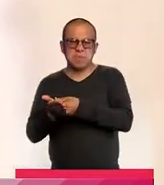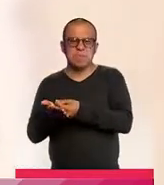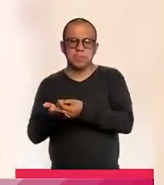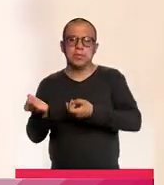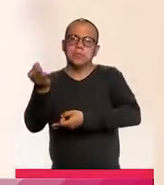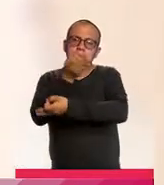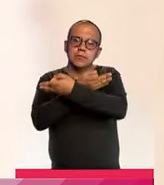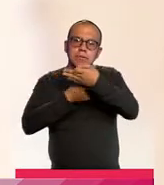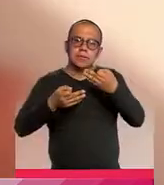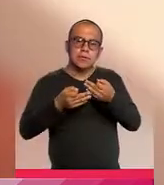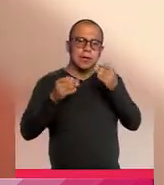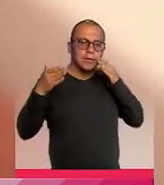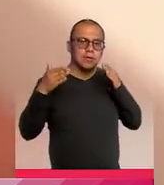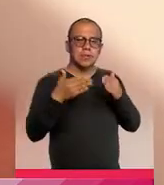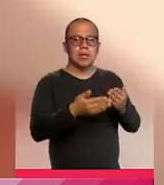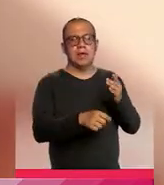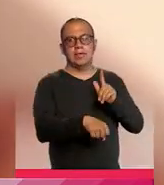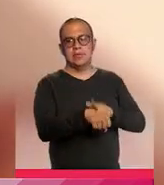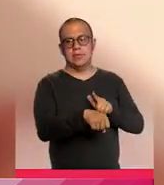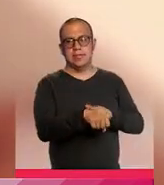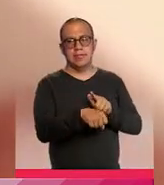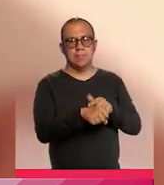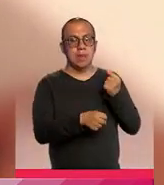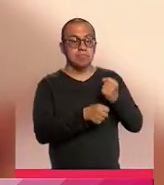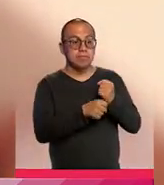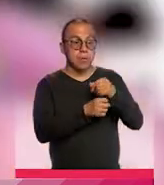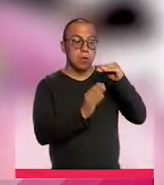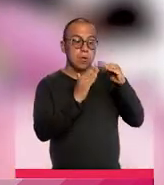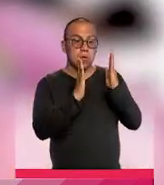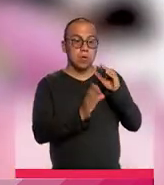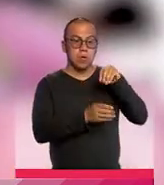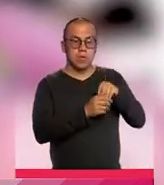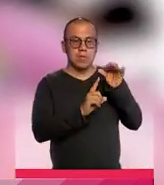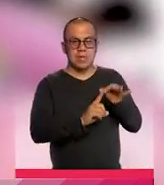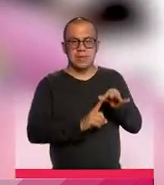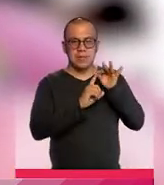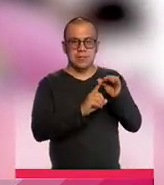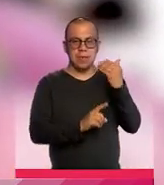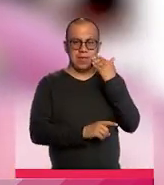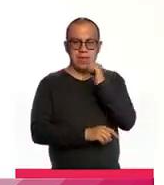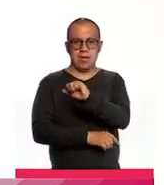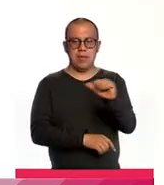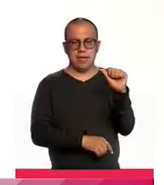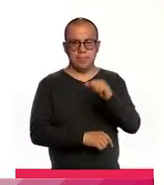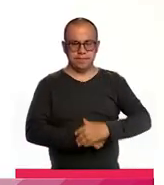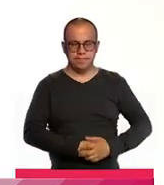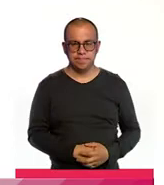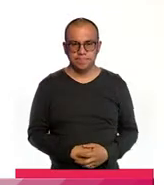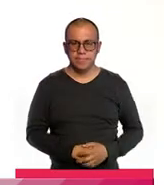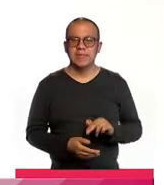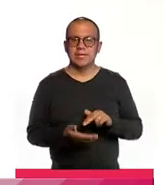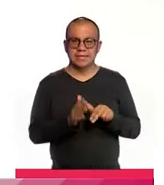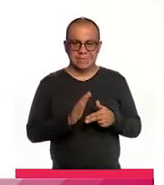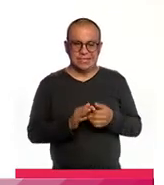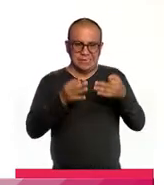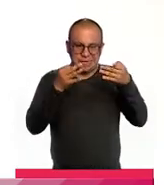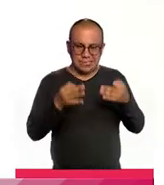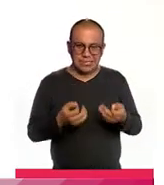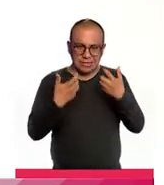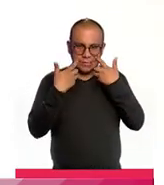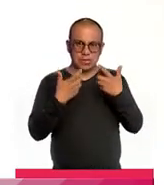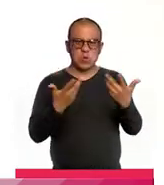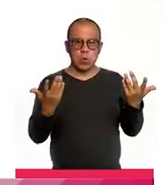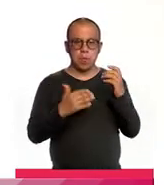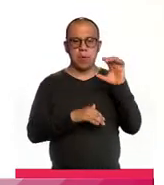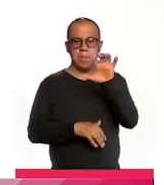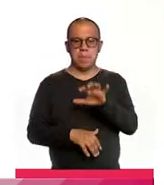que en cambio dediquen gran cantidad de tiempo a labores domésticas, especialmente las mujeres. Lo cual es un sesgo que se tiene en